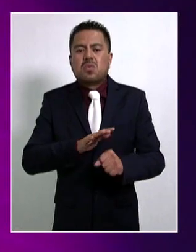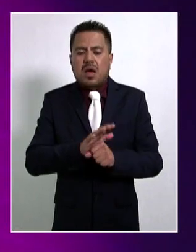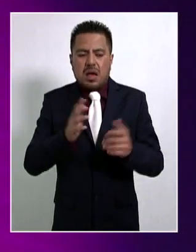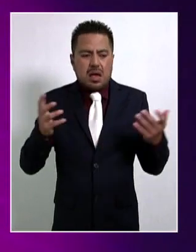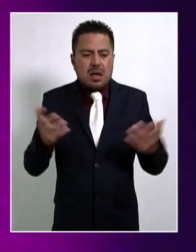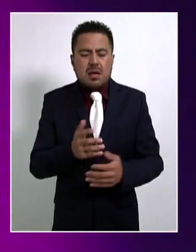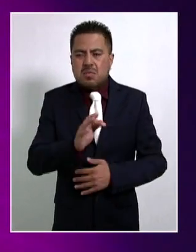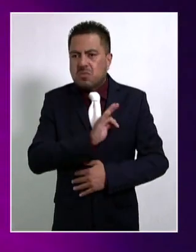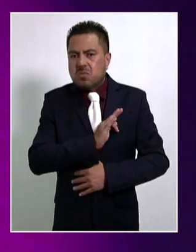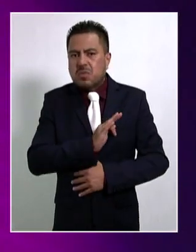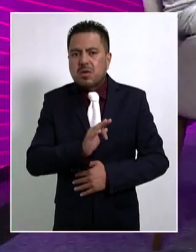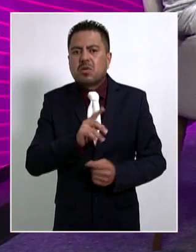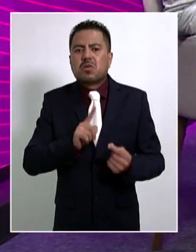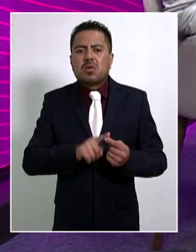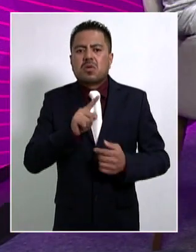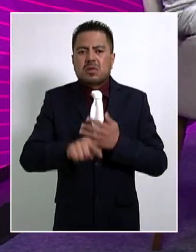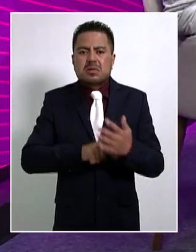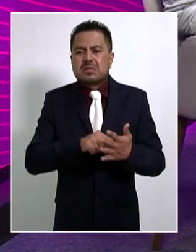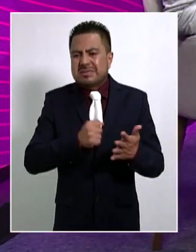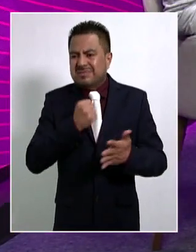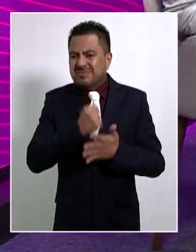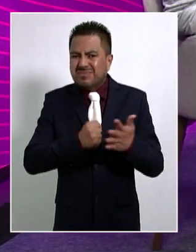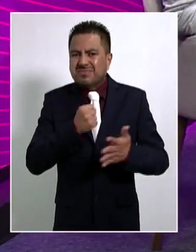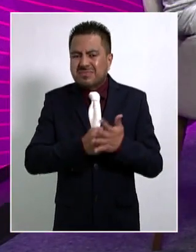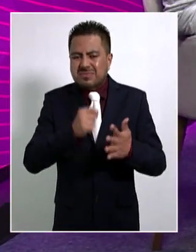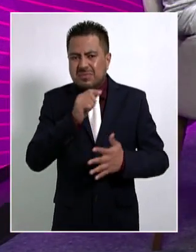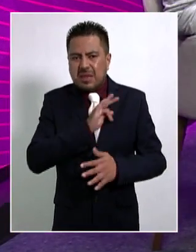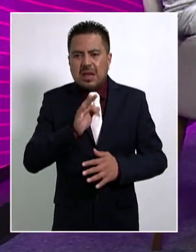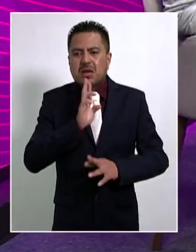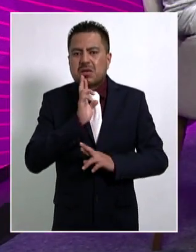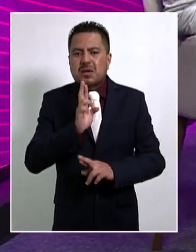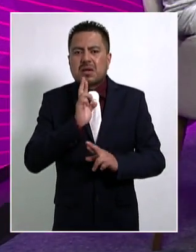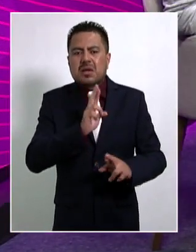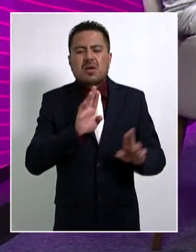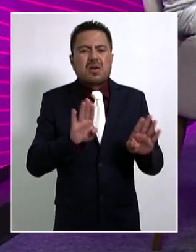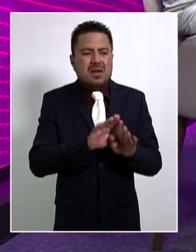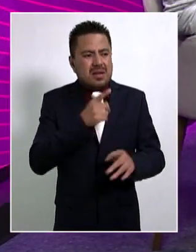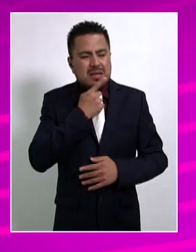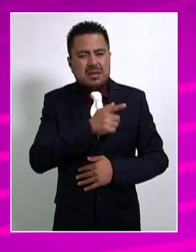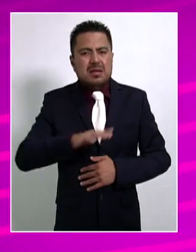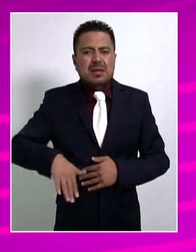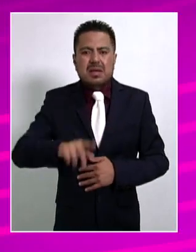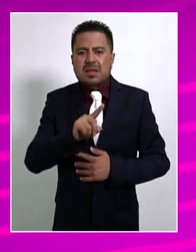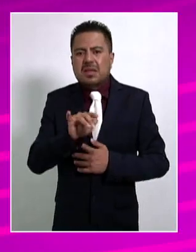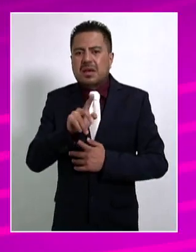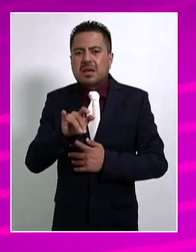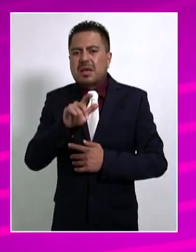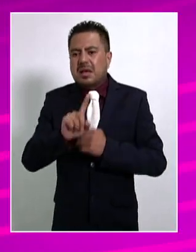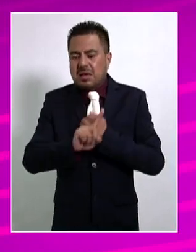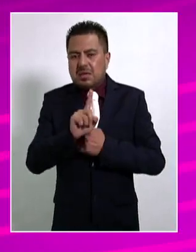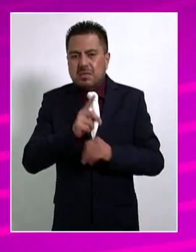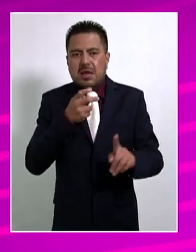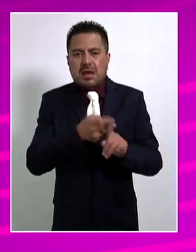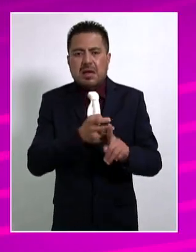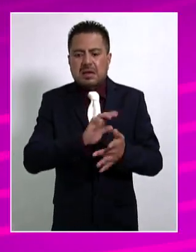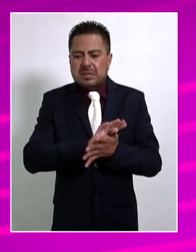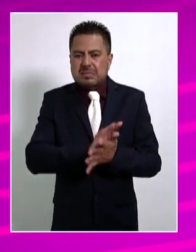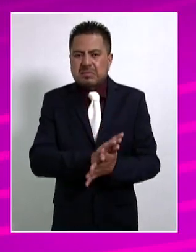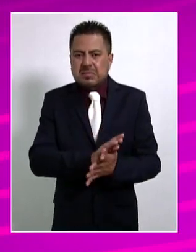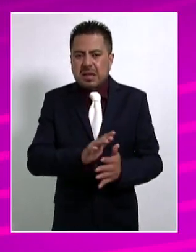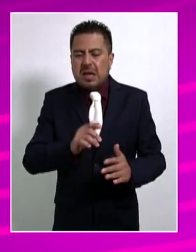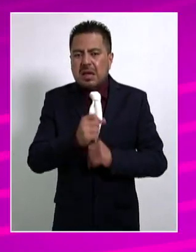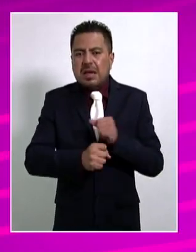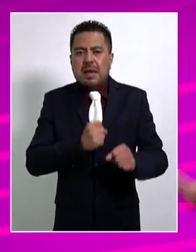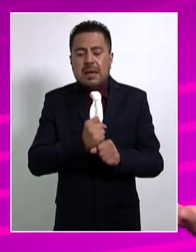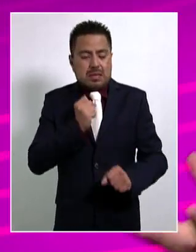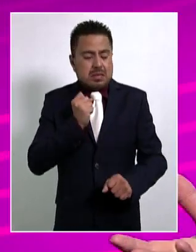hacer dónde están las trabas del Estado para responder, como decía Daniela, a esta problemática de marginalización desde una